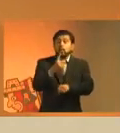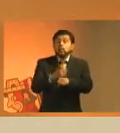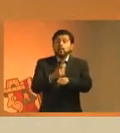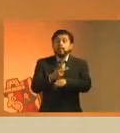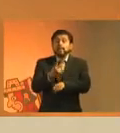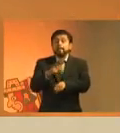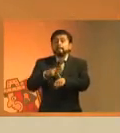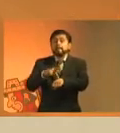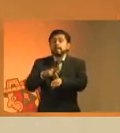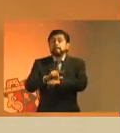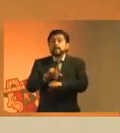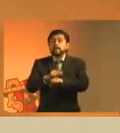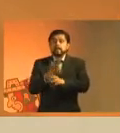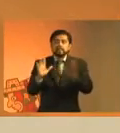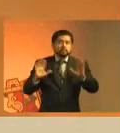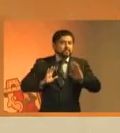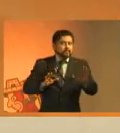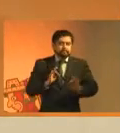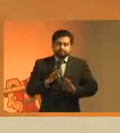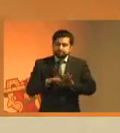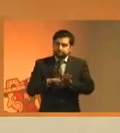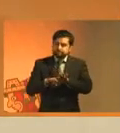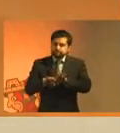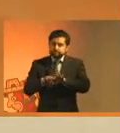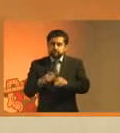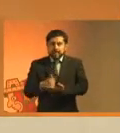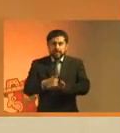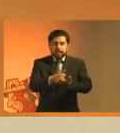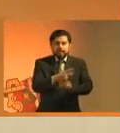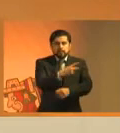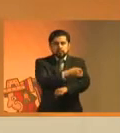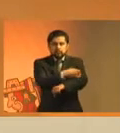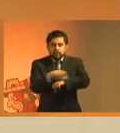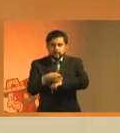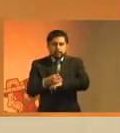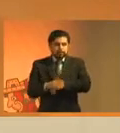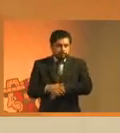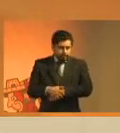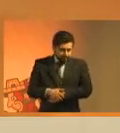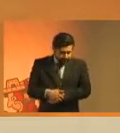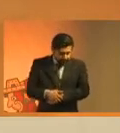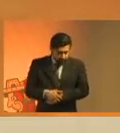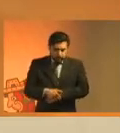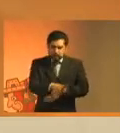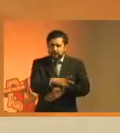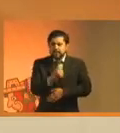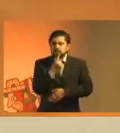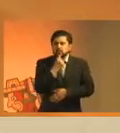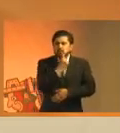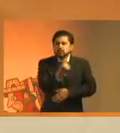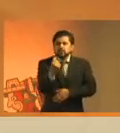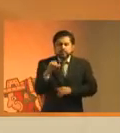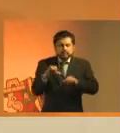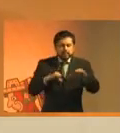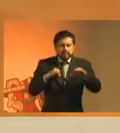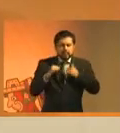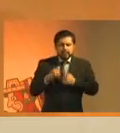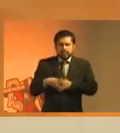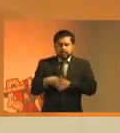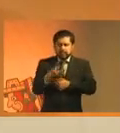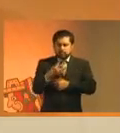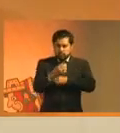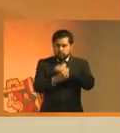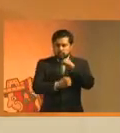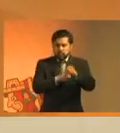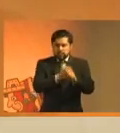ganarse la vida y ayudarle a la familia muy pequeño quizá muy pequeño adolescente ya 14 años